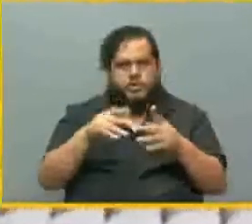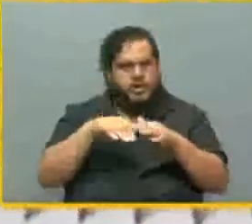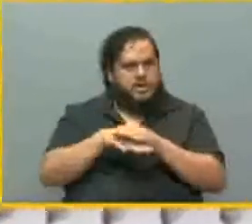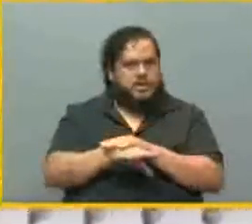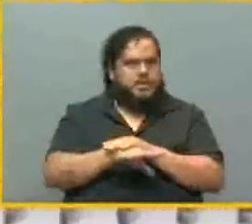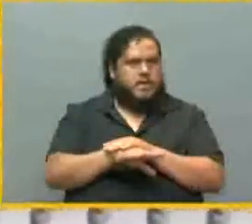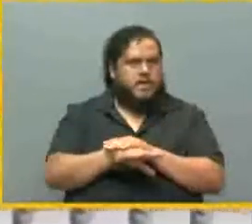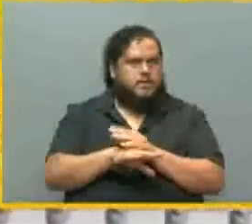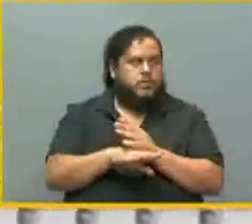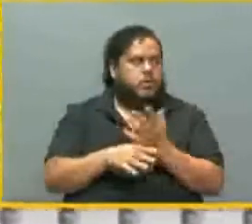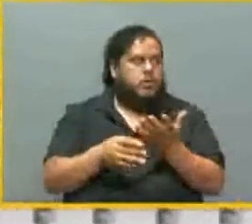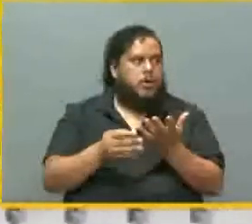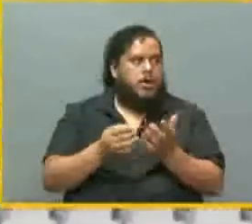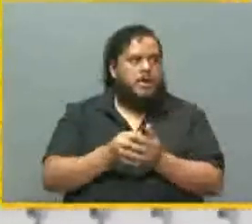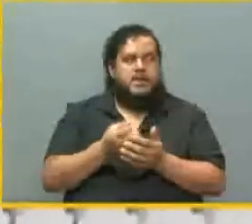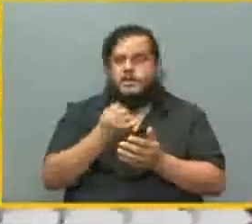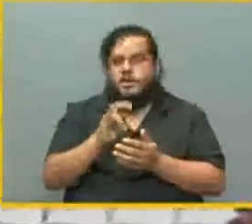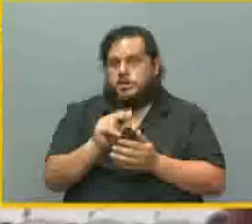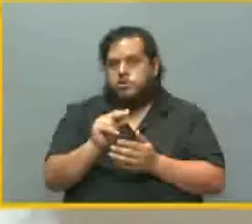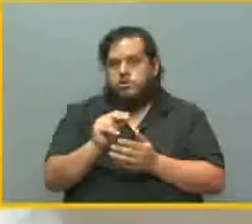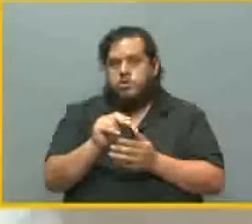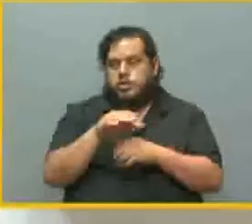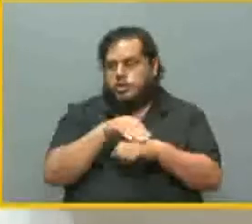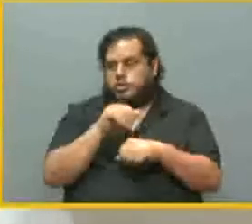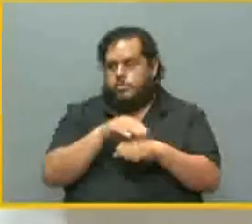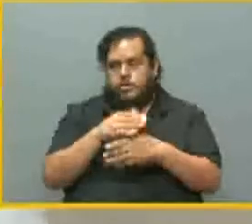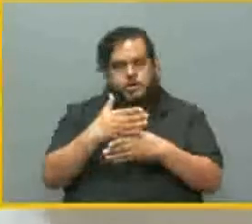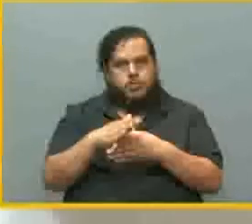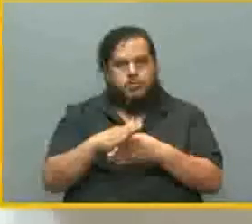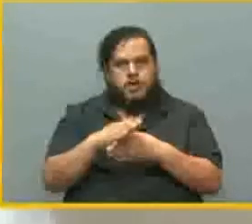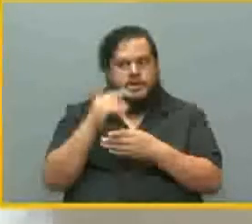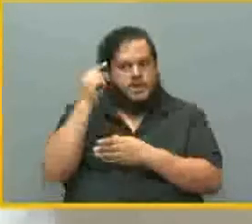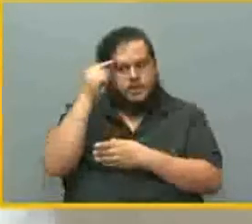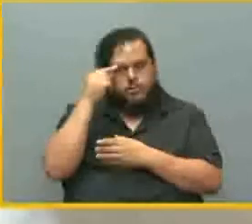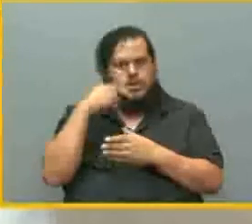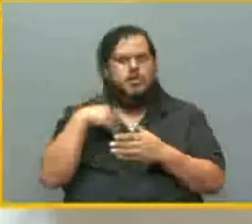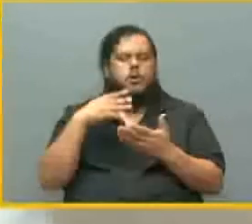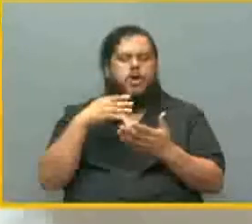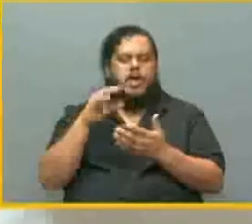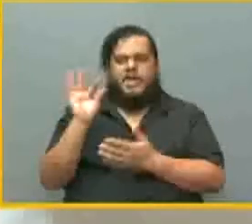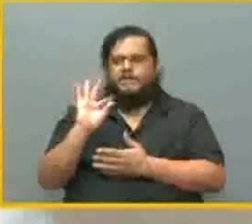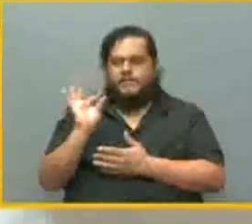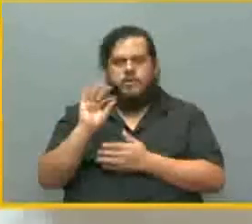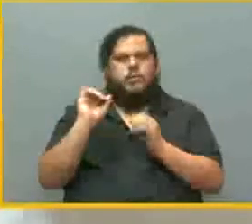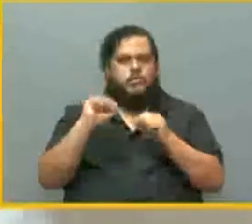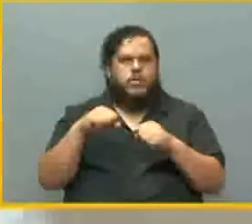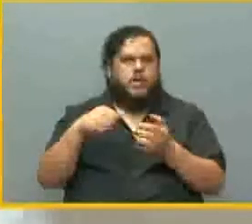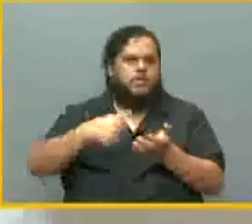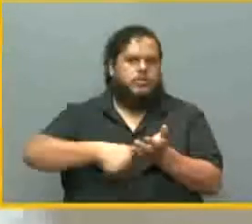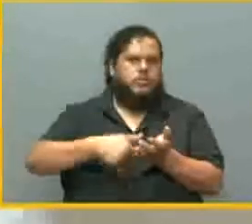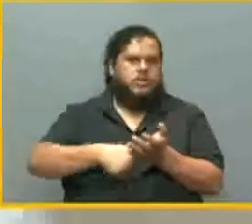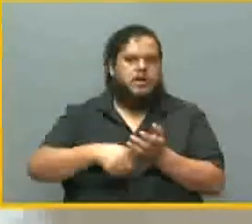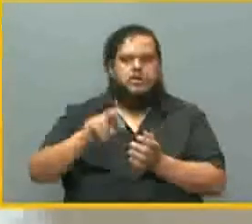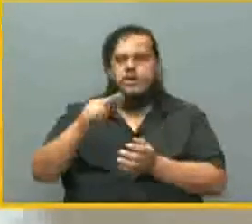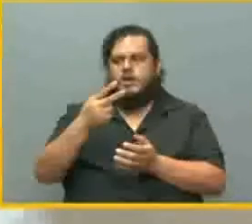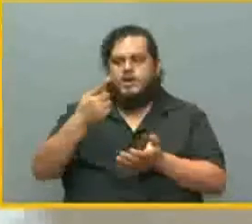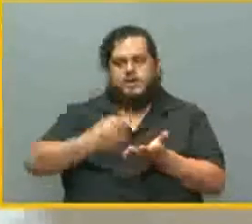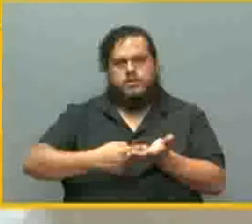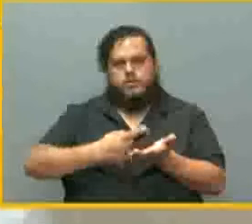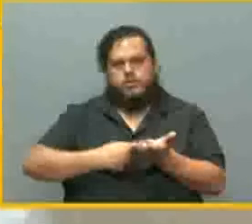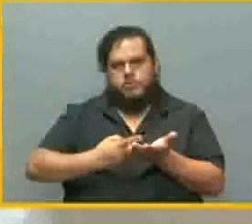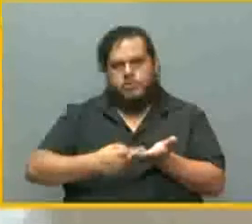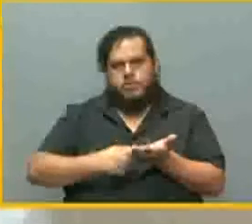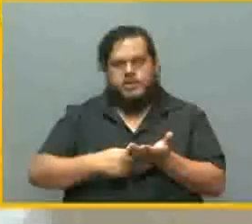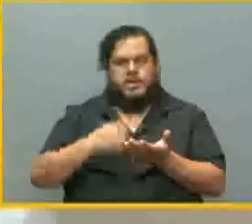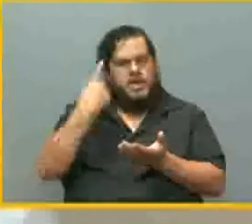si no se convoca por parte del gobierno e ingresando no más en el mes de febrero podemos votarlo en el en el segundo debate que se